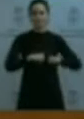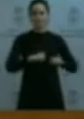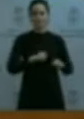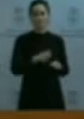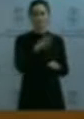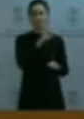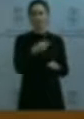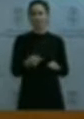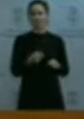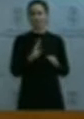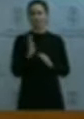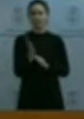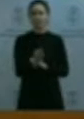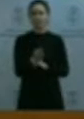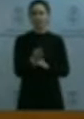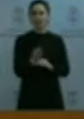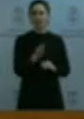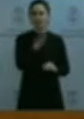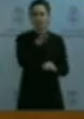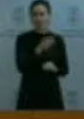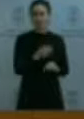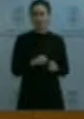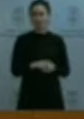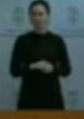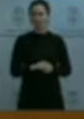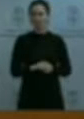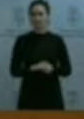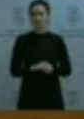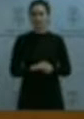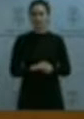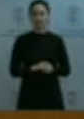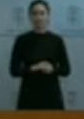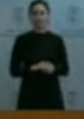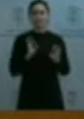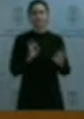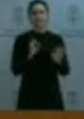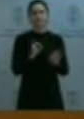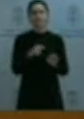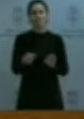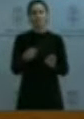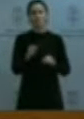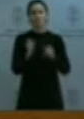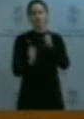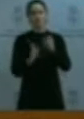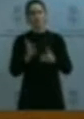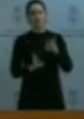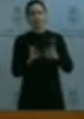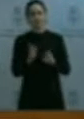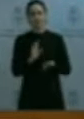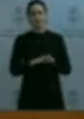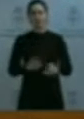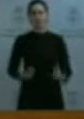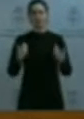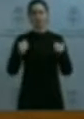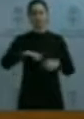claro. Reclamar judicialmente las cantidades establecidas como compensación por responsabilidad civil si no hubiera ya una demanda